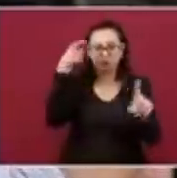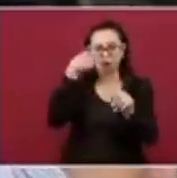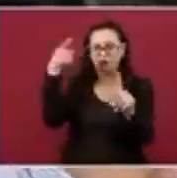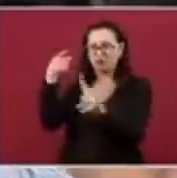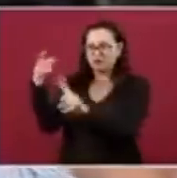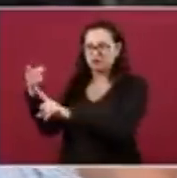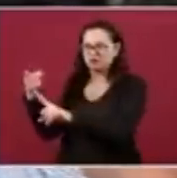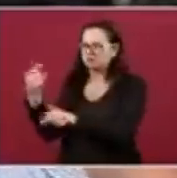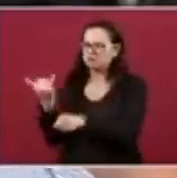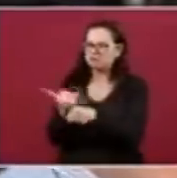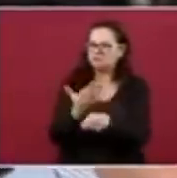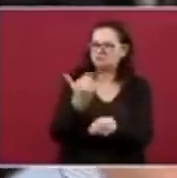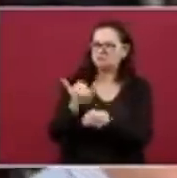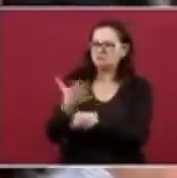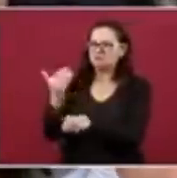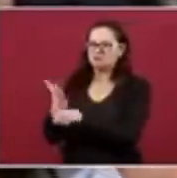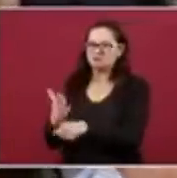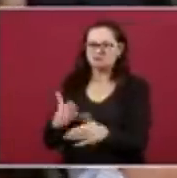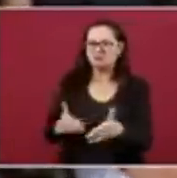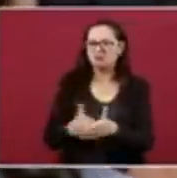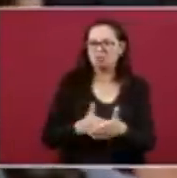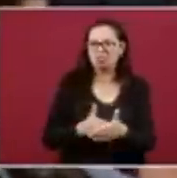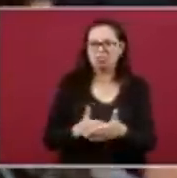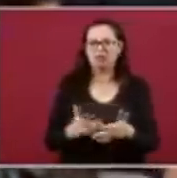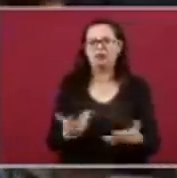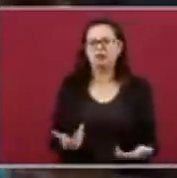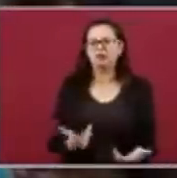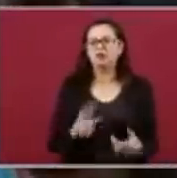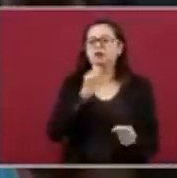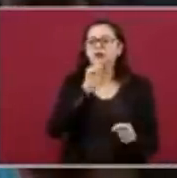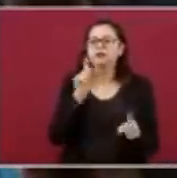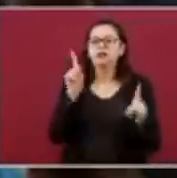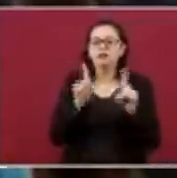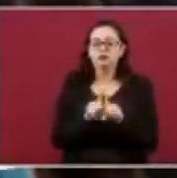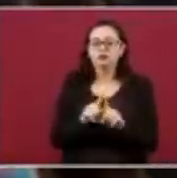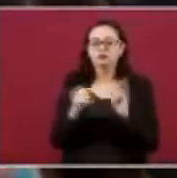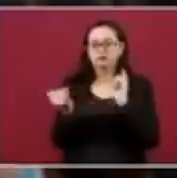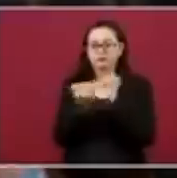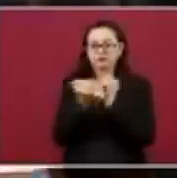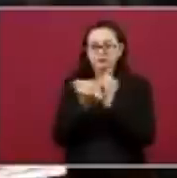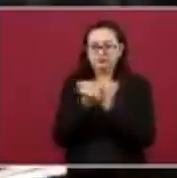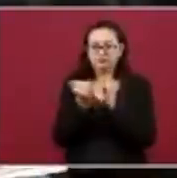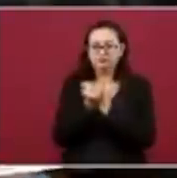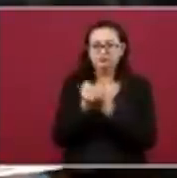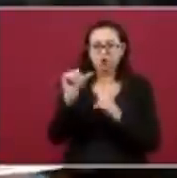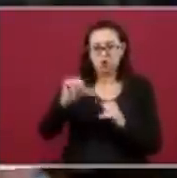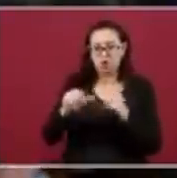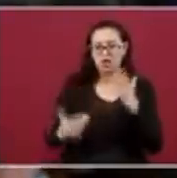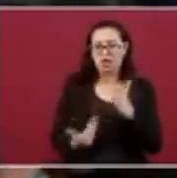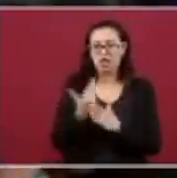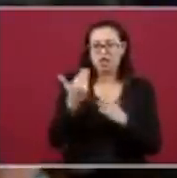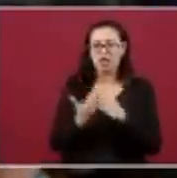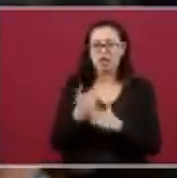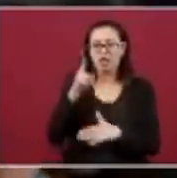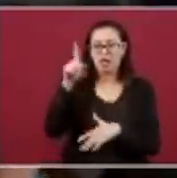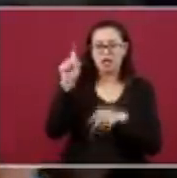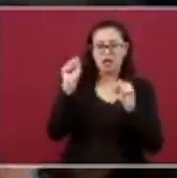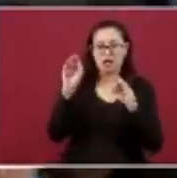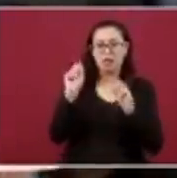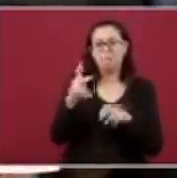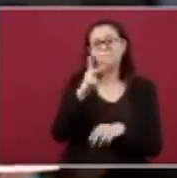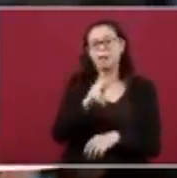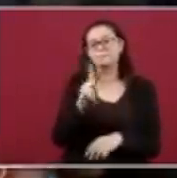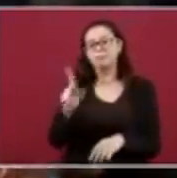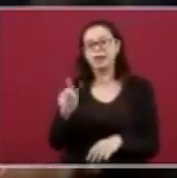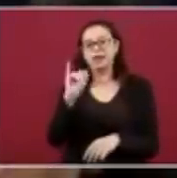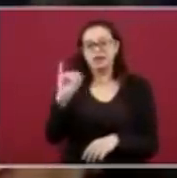ha señalado. Hasta el día de hoy también, señor presidente, en Houston, hasta hoy en la mañana, funciona la oficina PPI, que